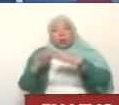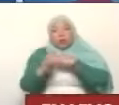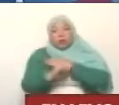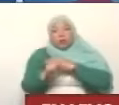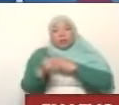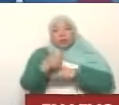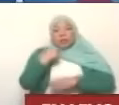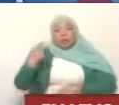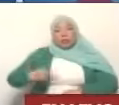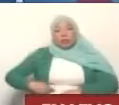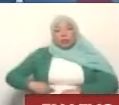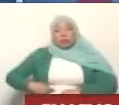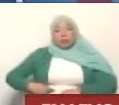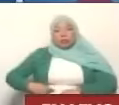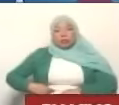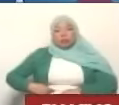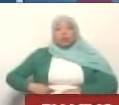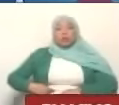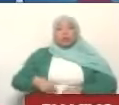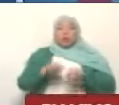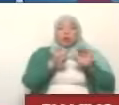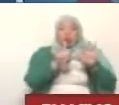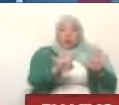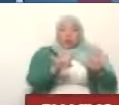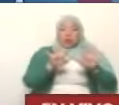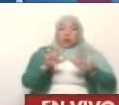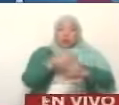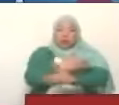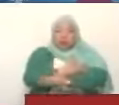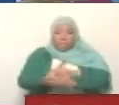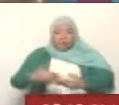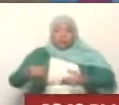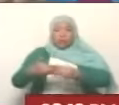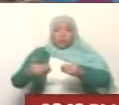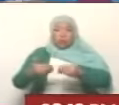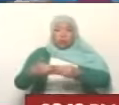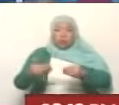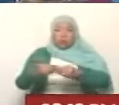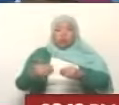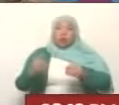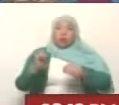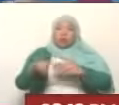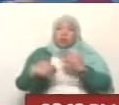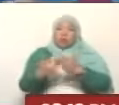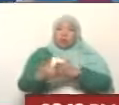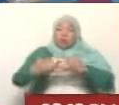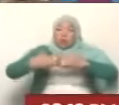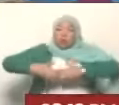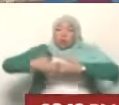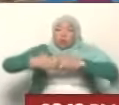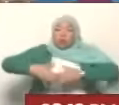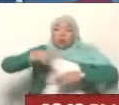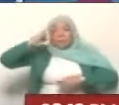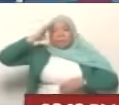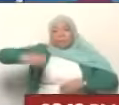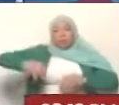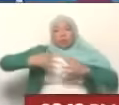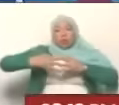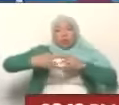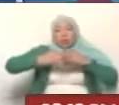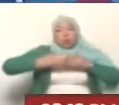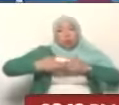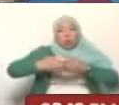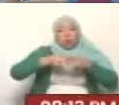de China, esos 95 mil millones de dólares van directamente a la industria militar estadounidense